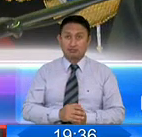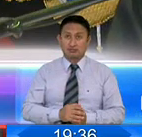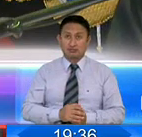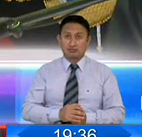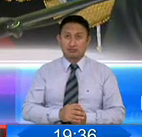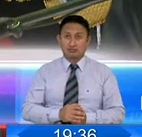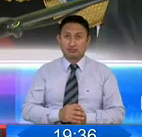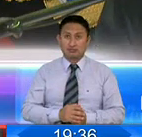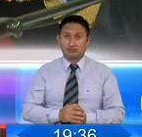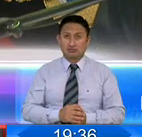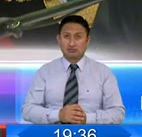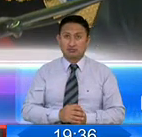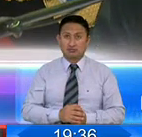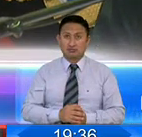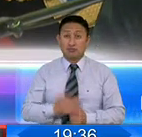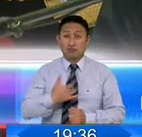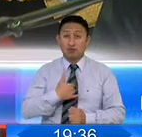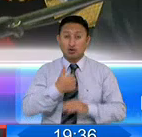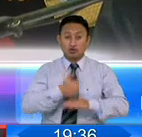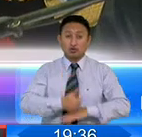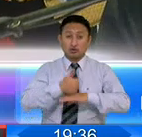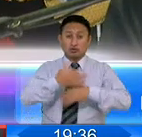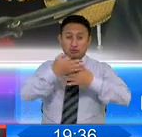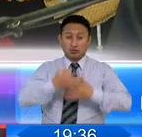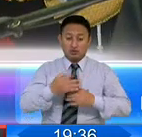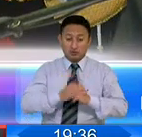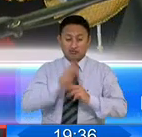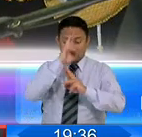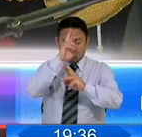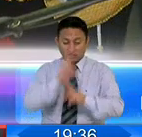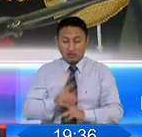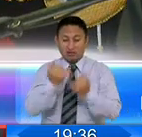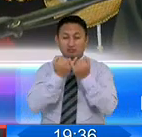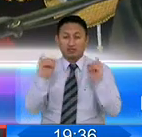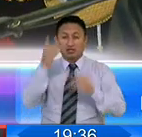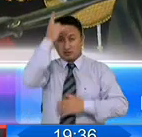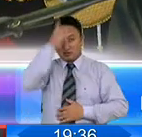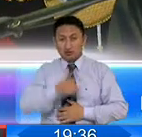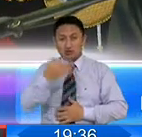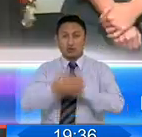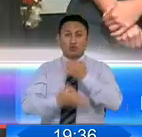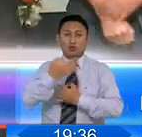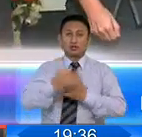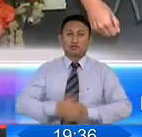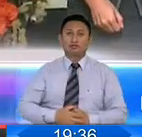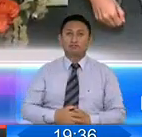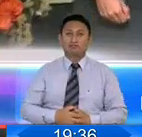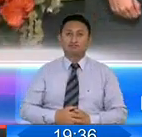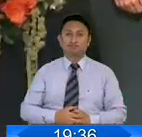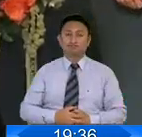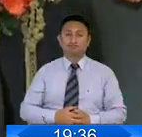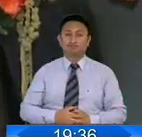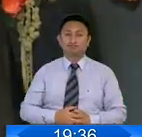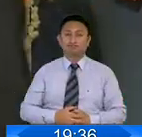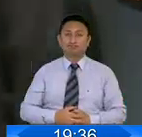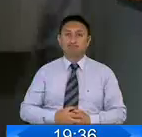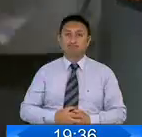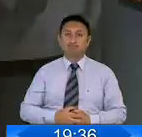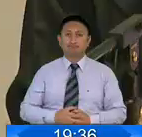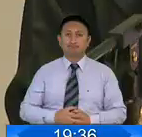la necesidad de profundizar en el respeto a la independencia de las decisiones de los jueces. Logrando respuesta